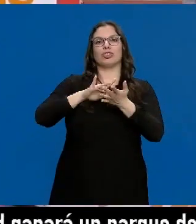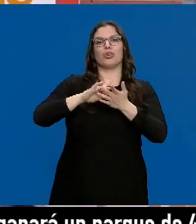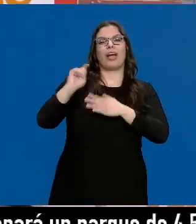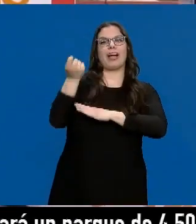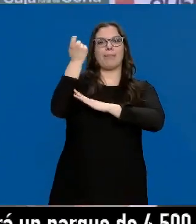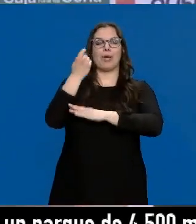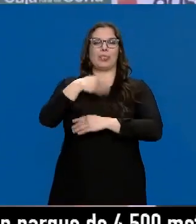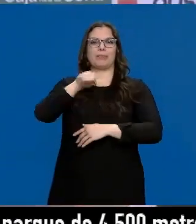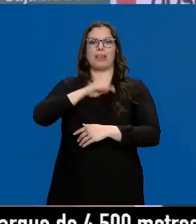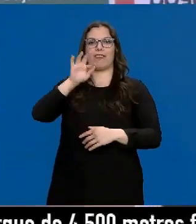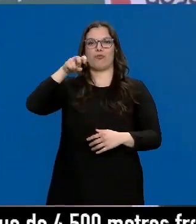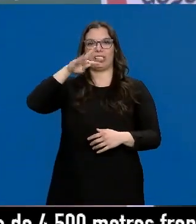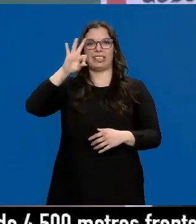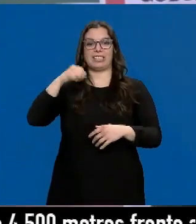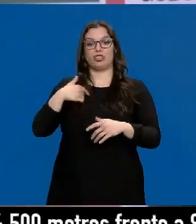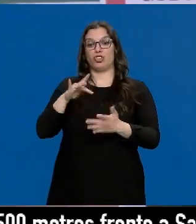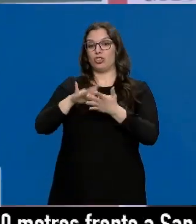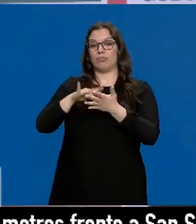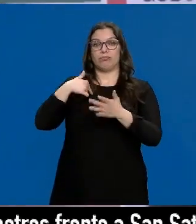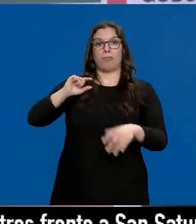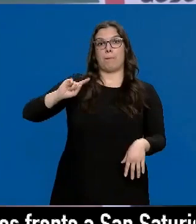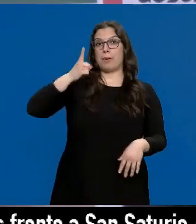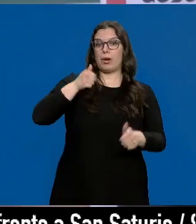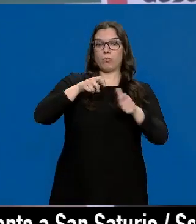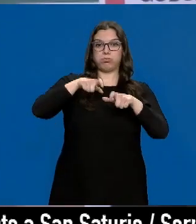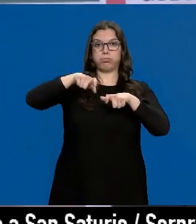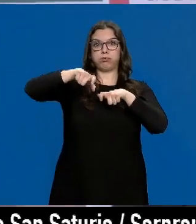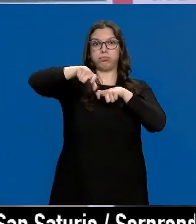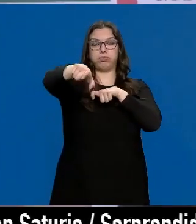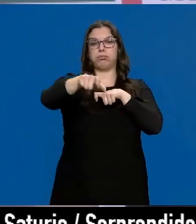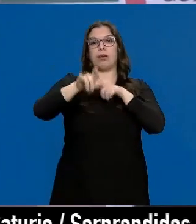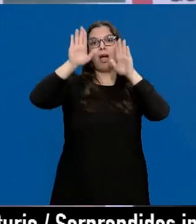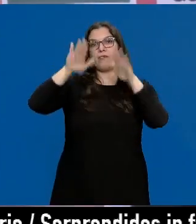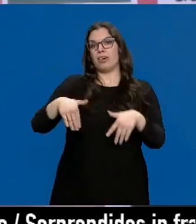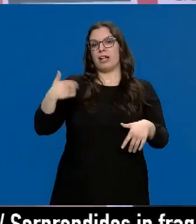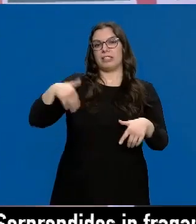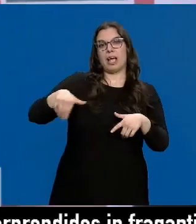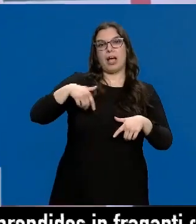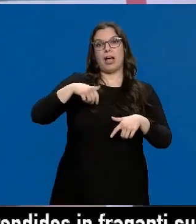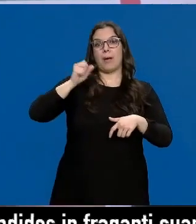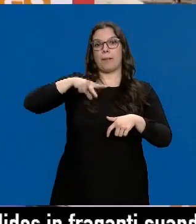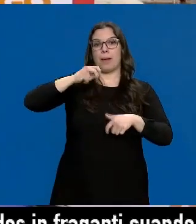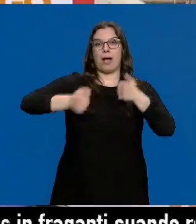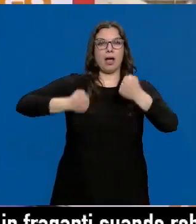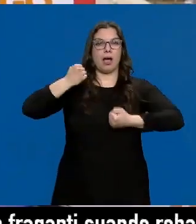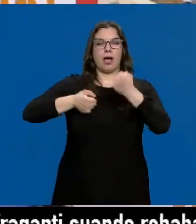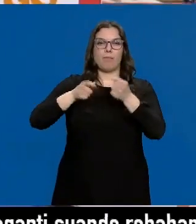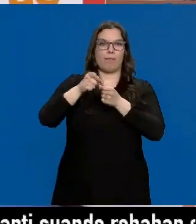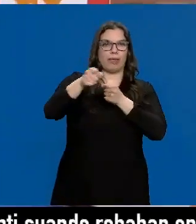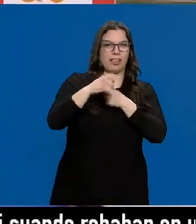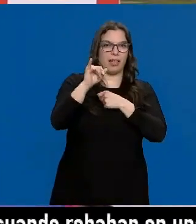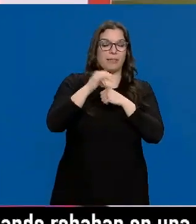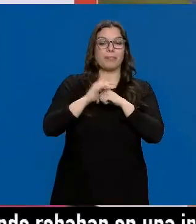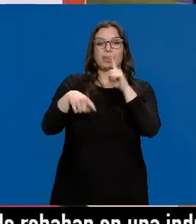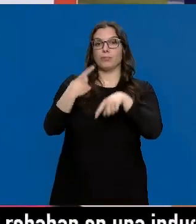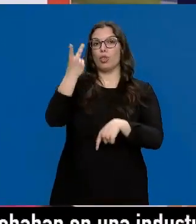España. Me he puesto primero y he ido aumentando un poco la ventaja y al final ya la última carrera a pie tenía un poco de margen. 2 minutos